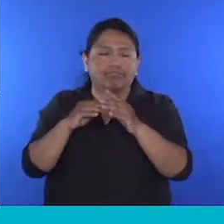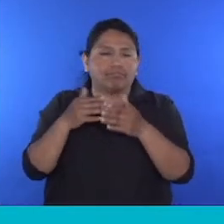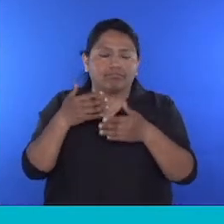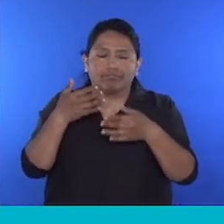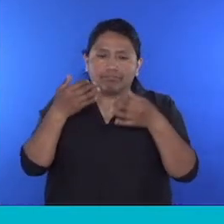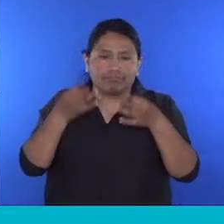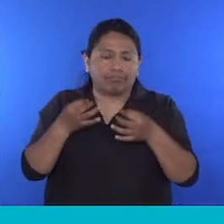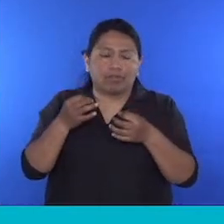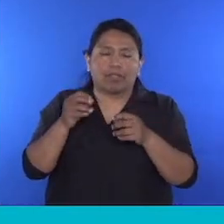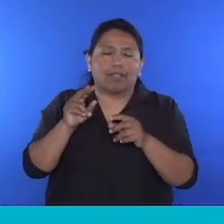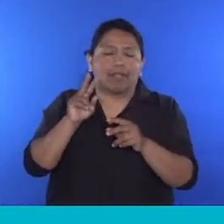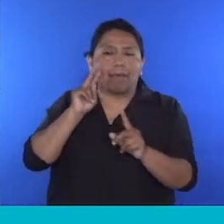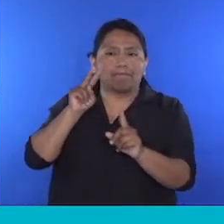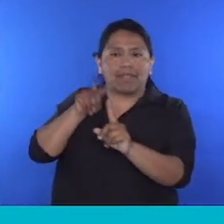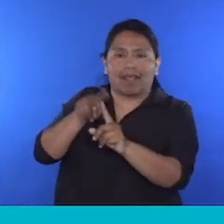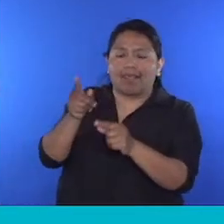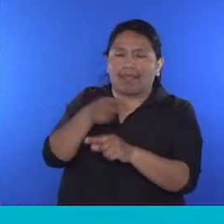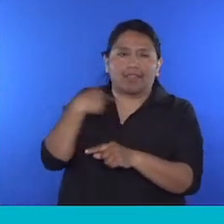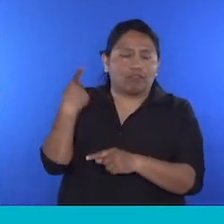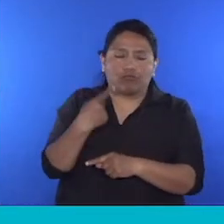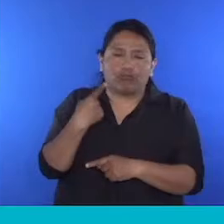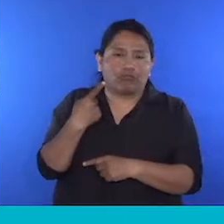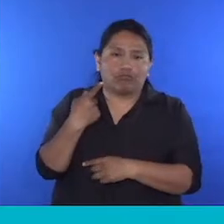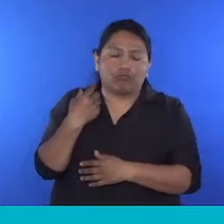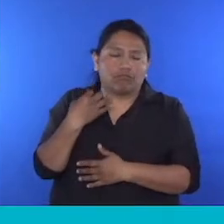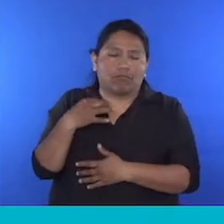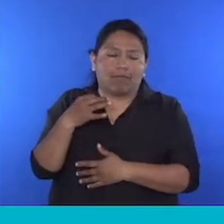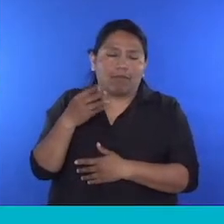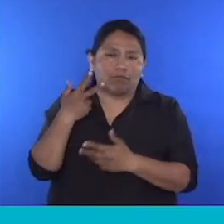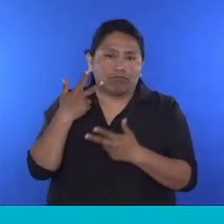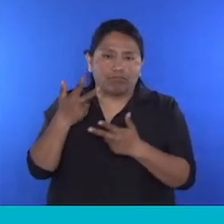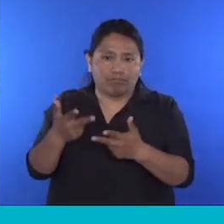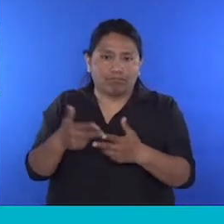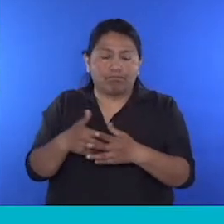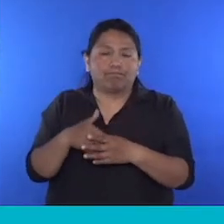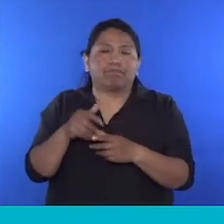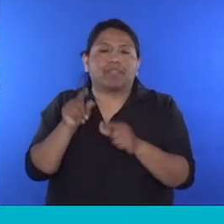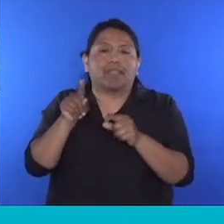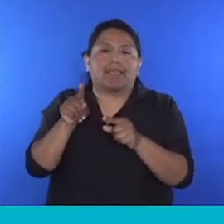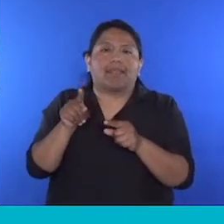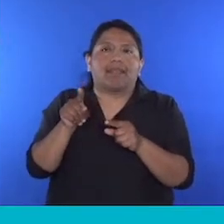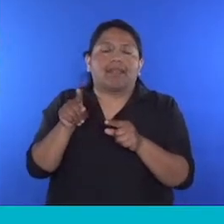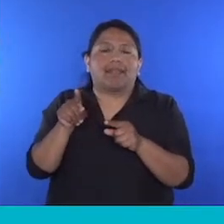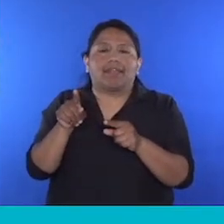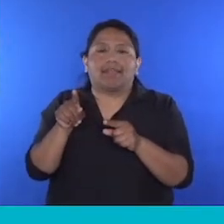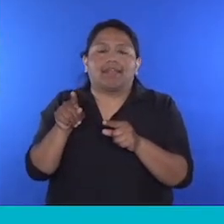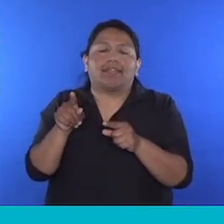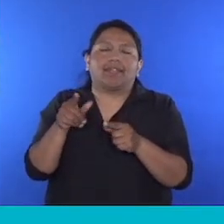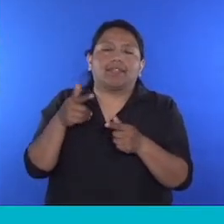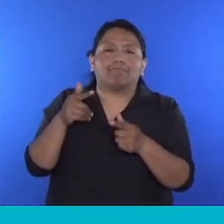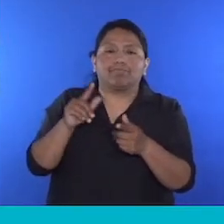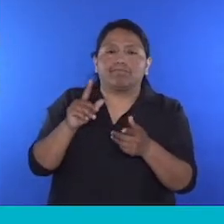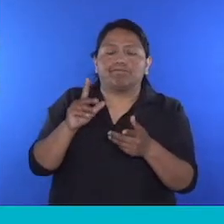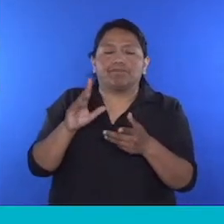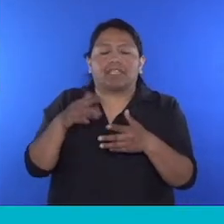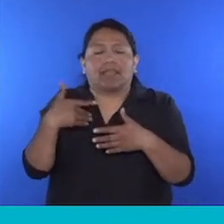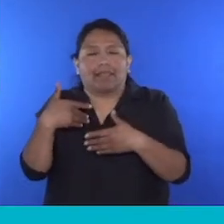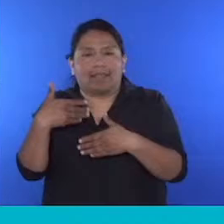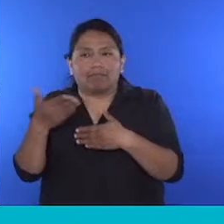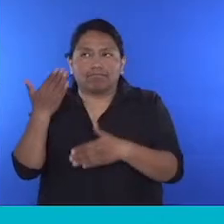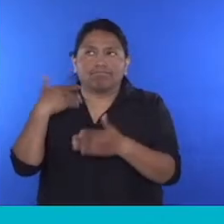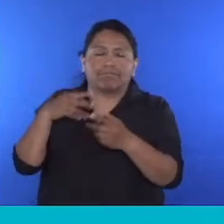puntos o aspectos que tenemos que resaltar, el cual generaba y